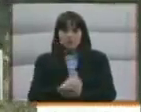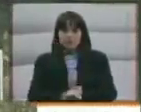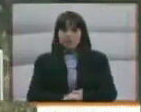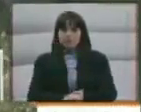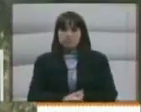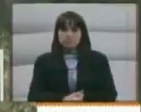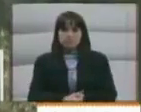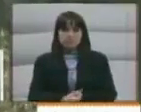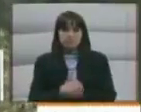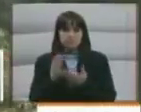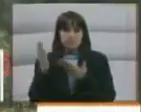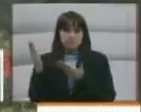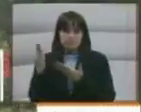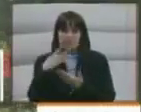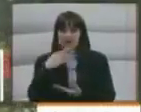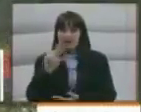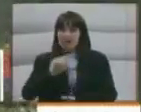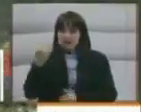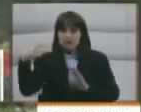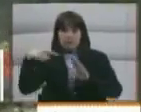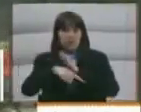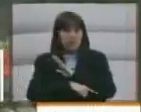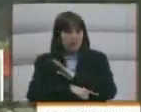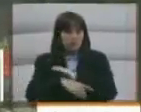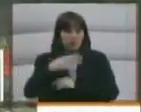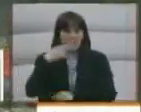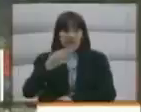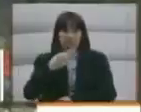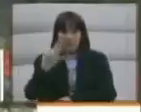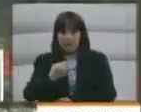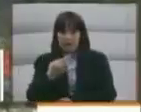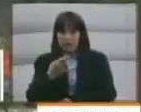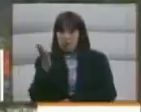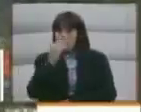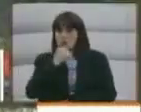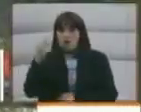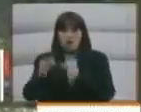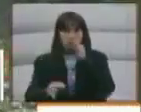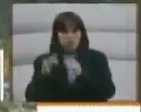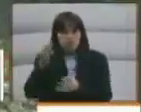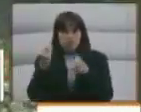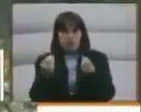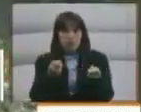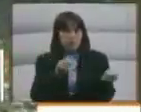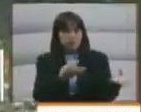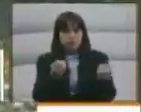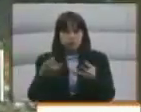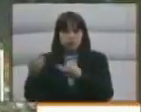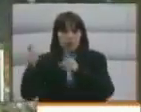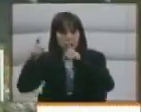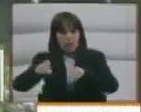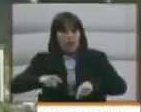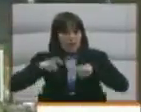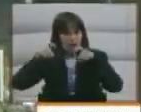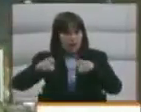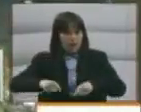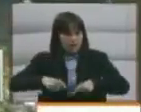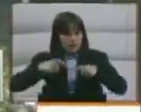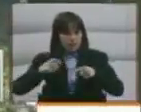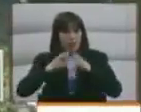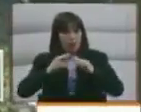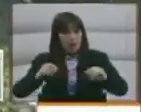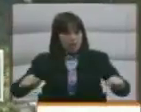Estas son las realidades más profundas del campesinado. Las deformas e injusticias en el modo de distribución agrícola, desde la propiedad latifundista de la tierra y